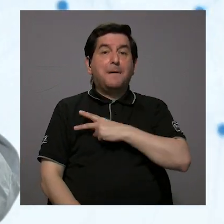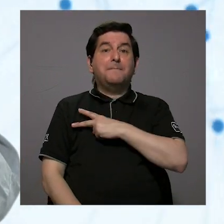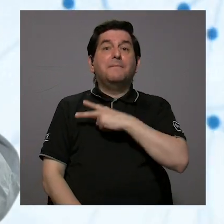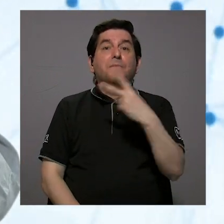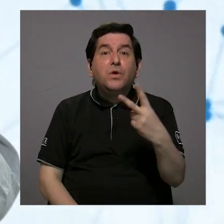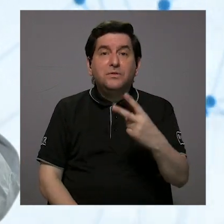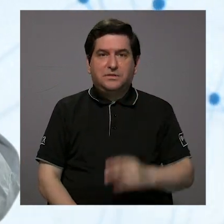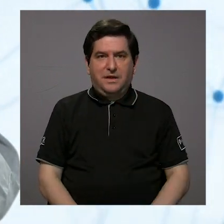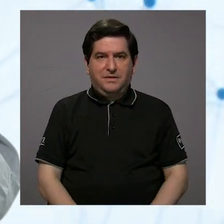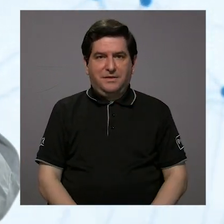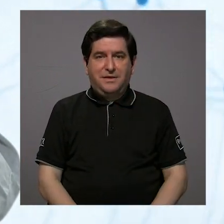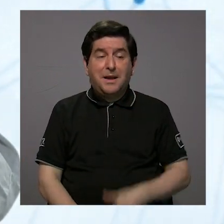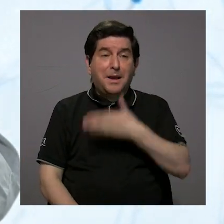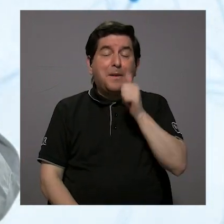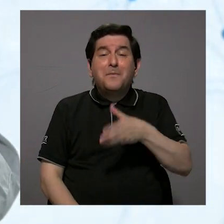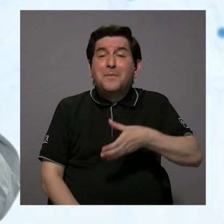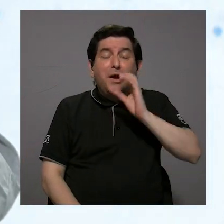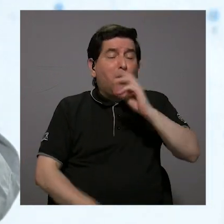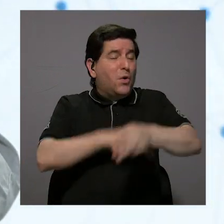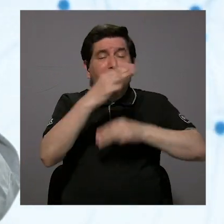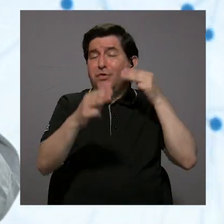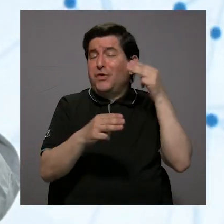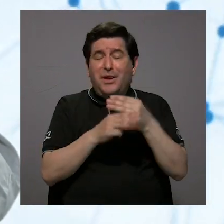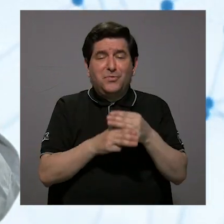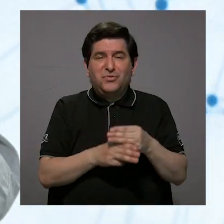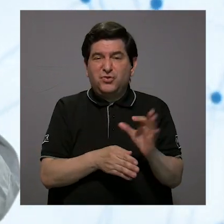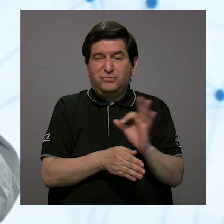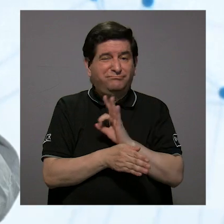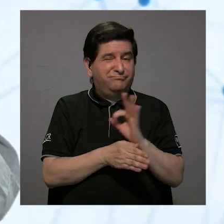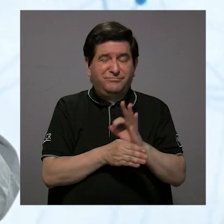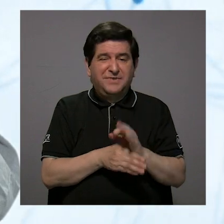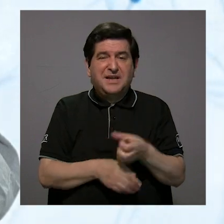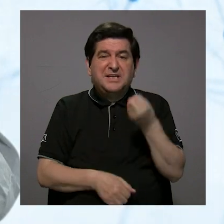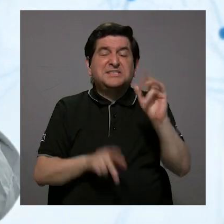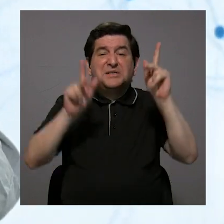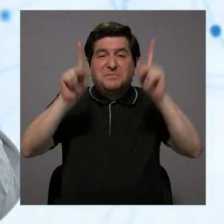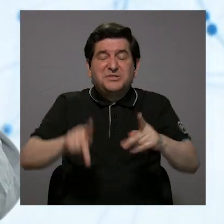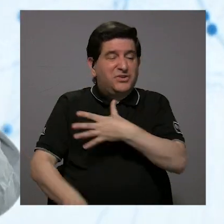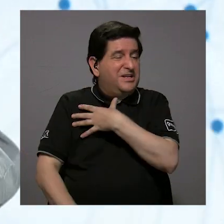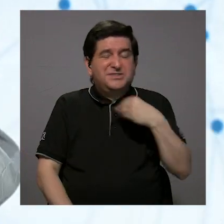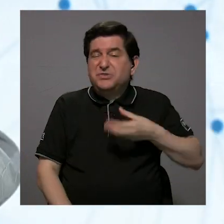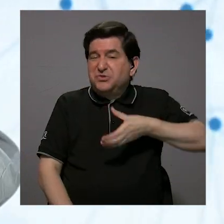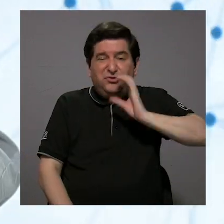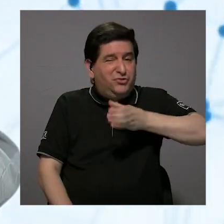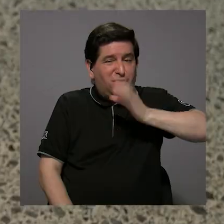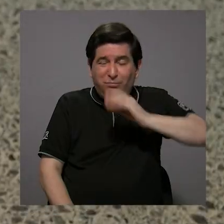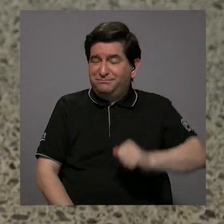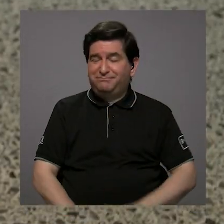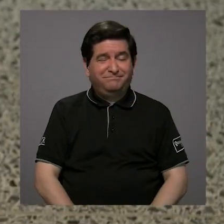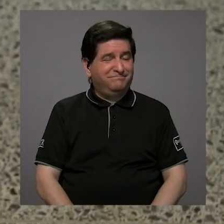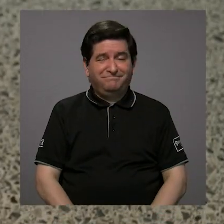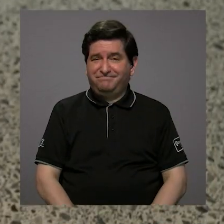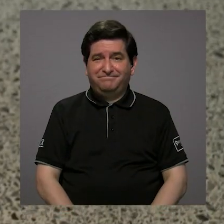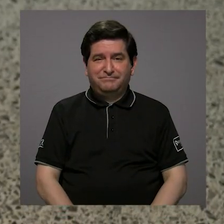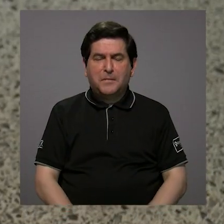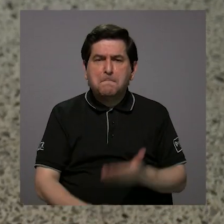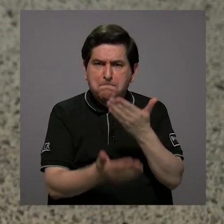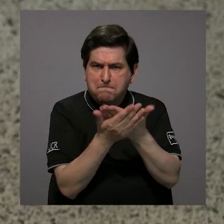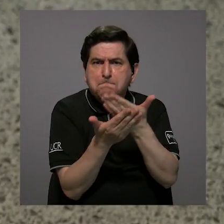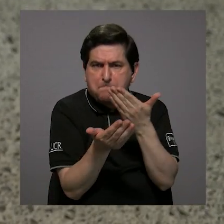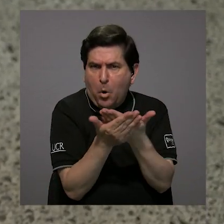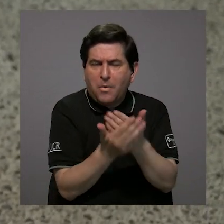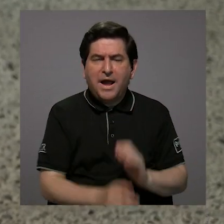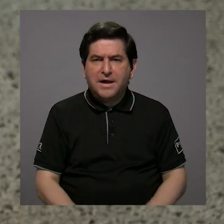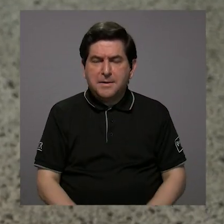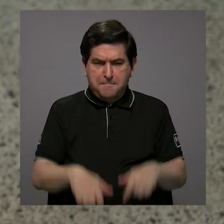voluntaria, porque la mejor bebida del mundo no funciona si a la gente no le gusta tomársela. Entonces